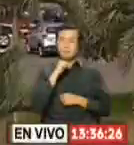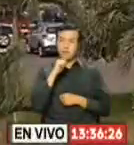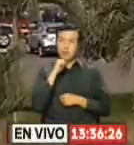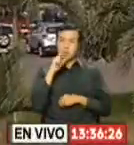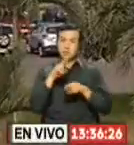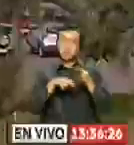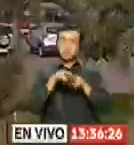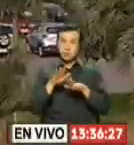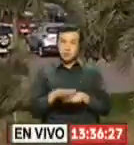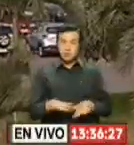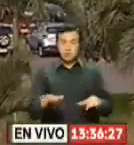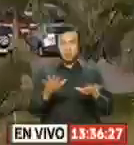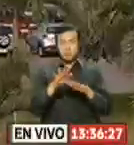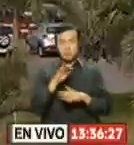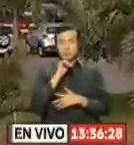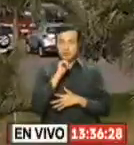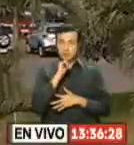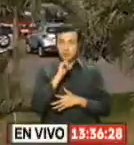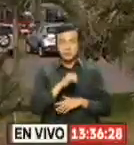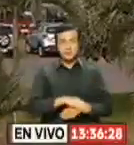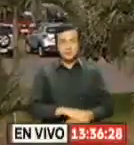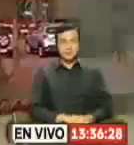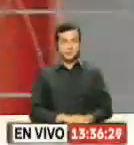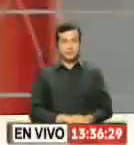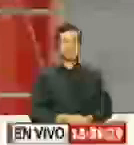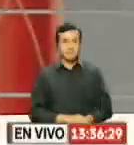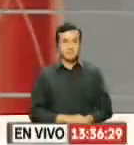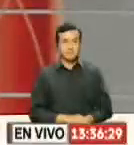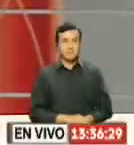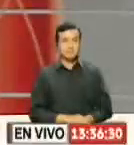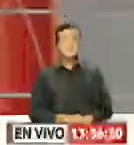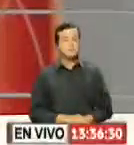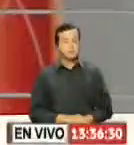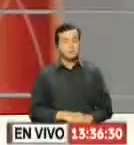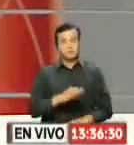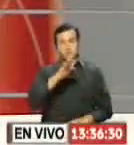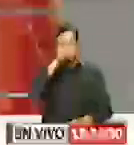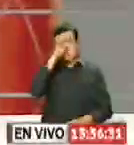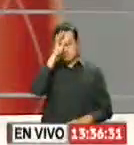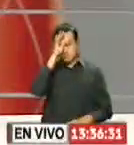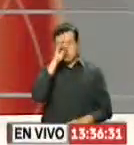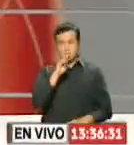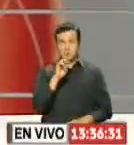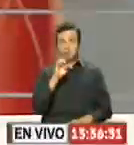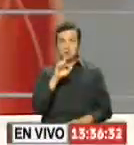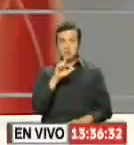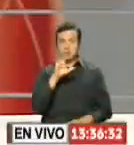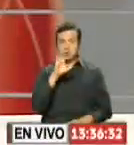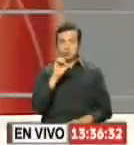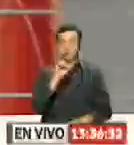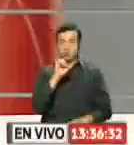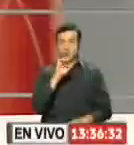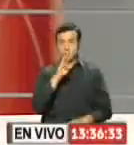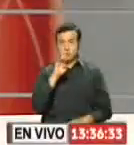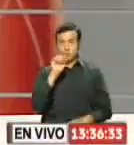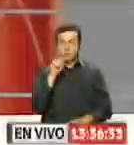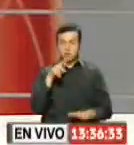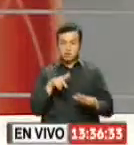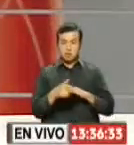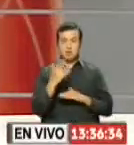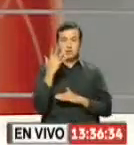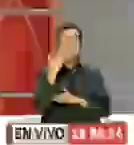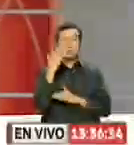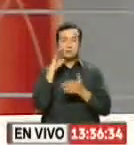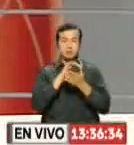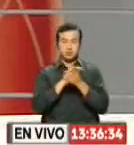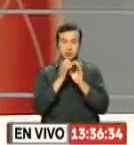obras inconclusas. Marlon Chica, Telediario. Y el Hospital José María Velasco Ibarra de Tena será inaugurado el